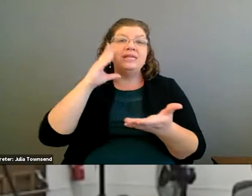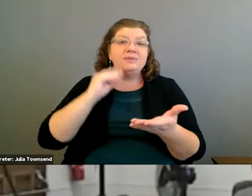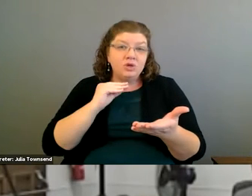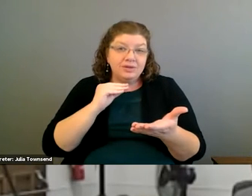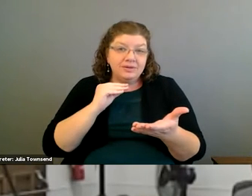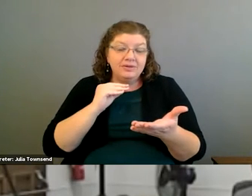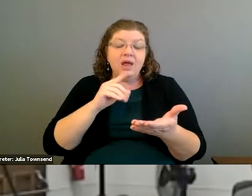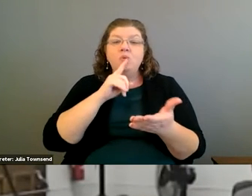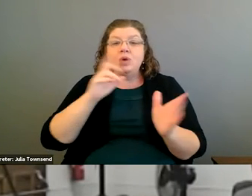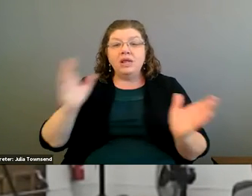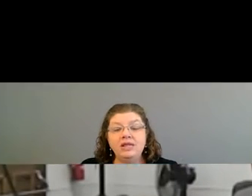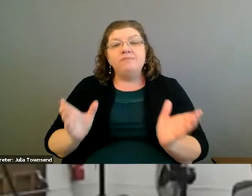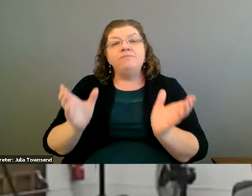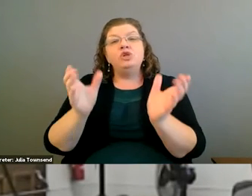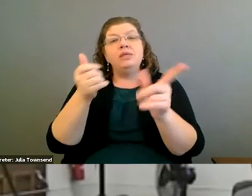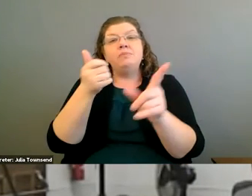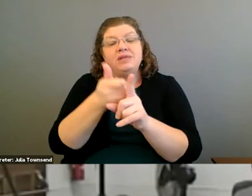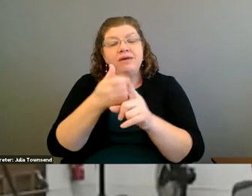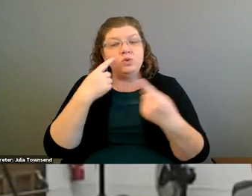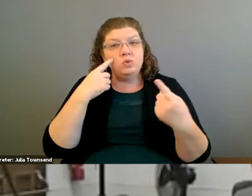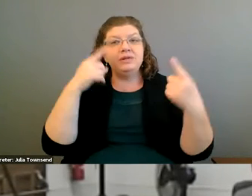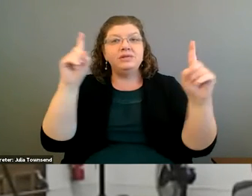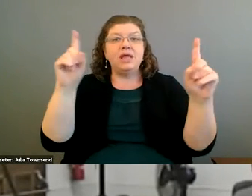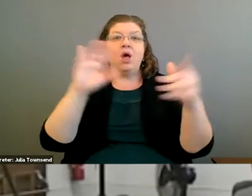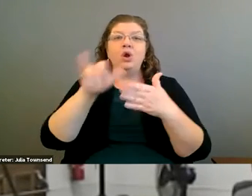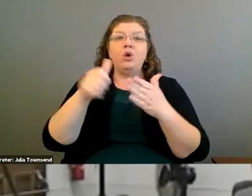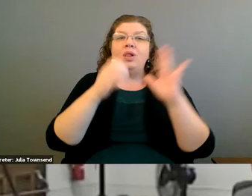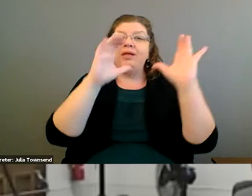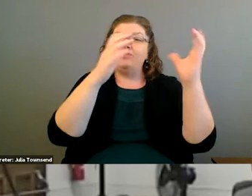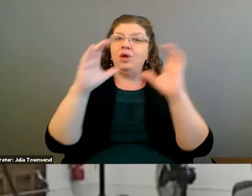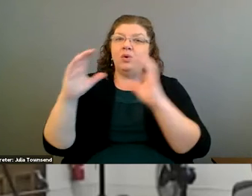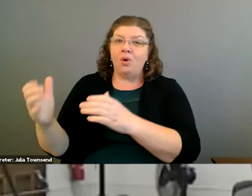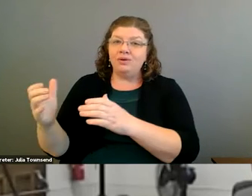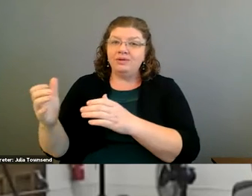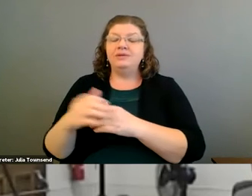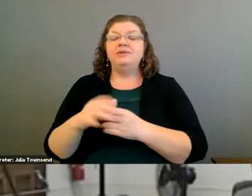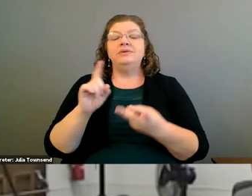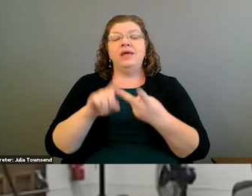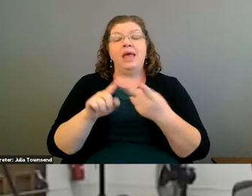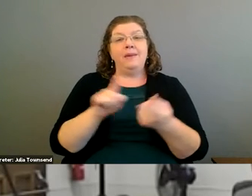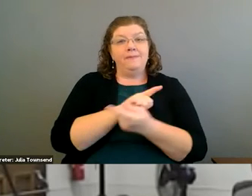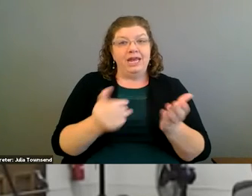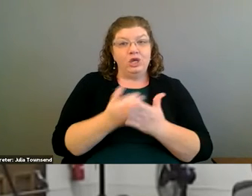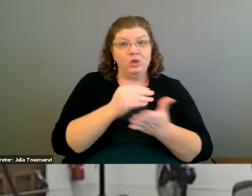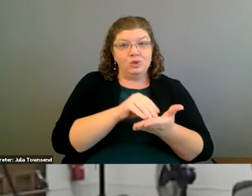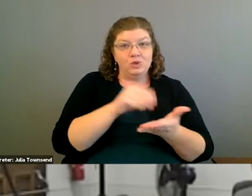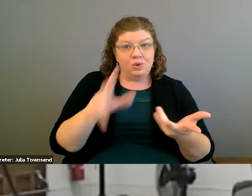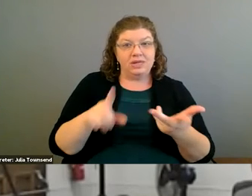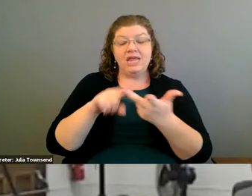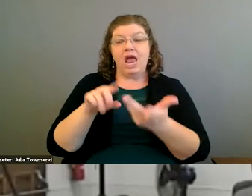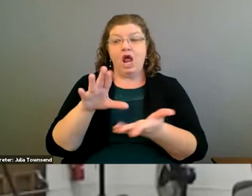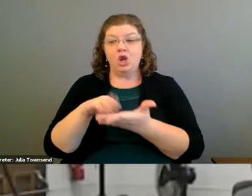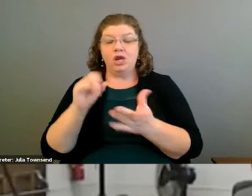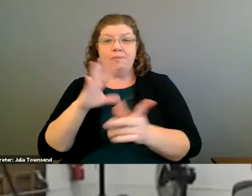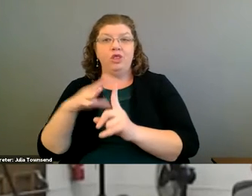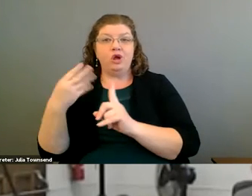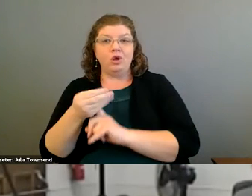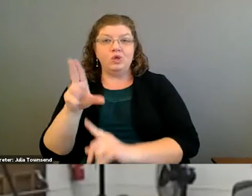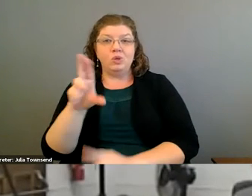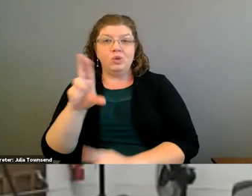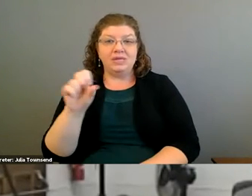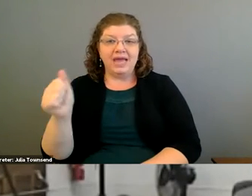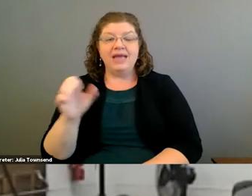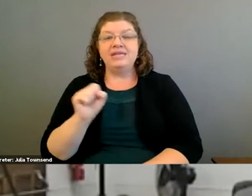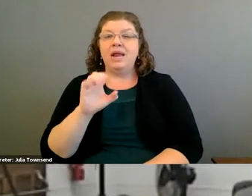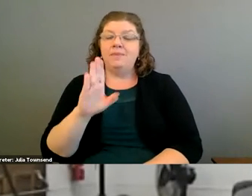experiencia en las escuelas estadounidenses y se han empujado para ser excelentes en todos sus cursos, conocer nuevos estudiantes y aprender acerca de la cultura